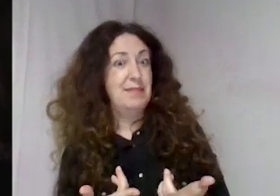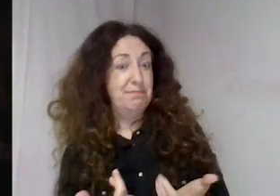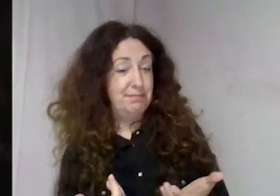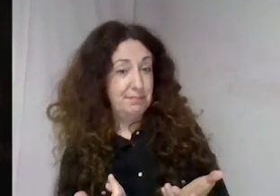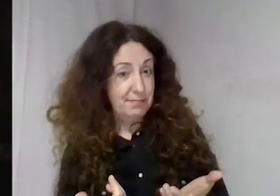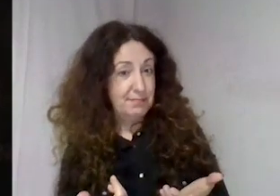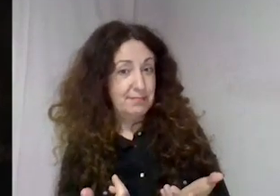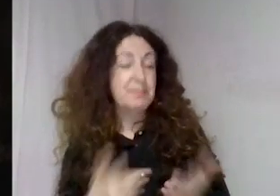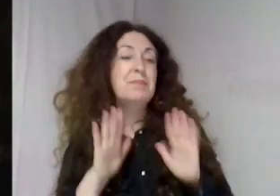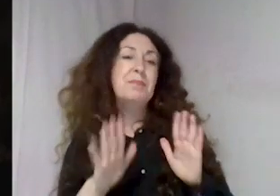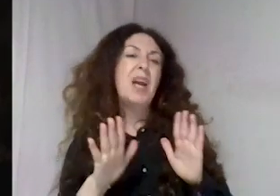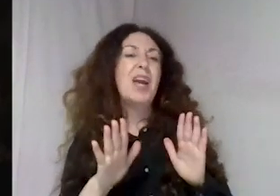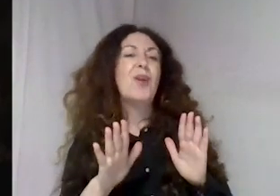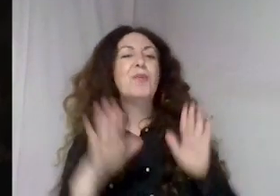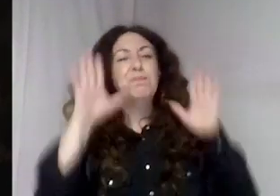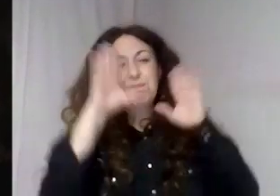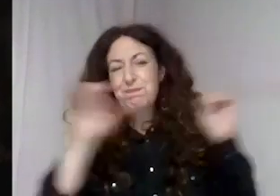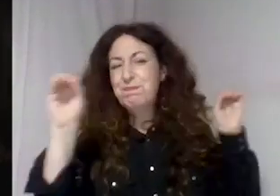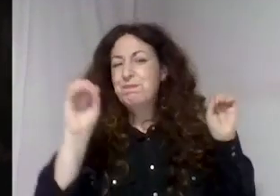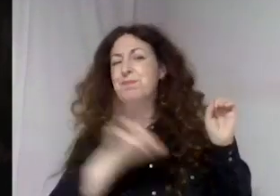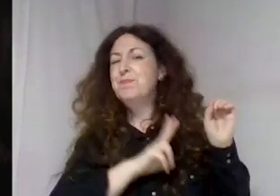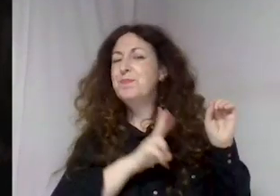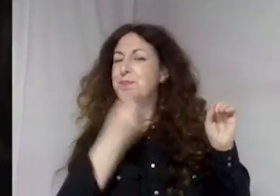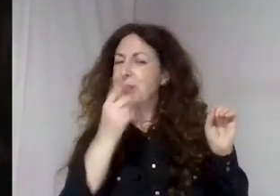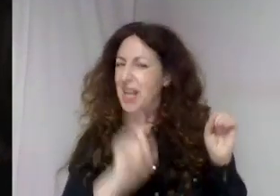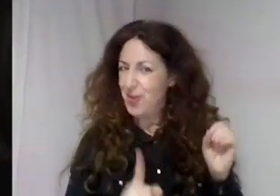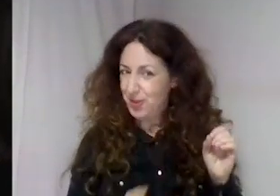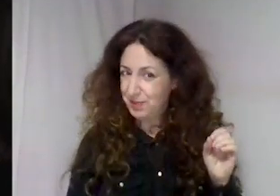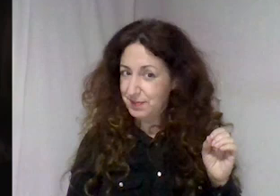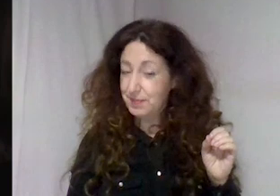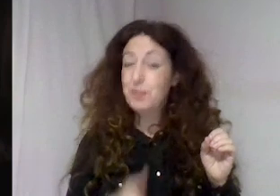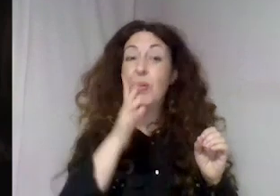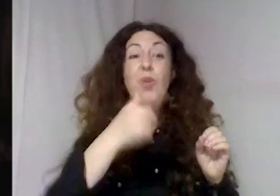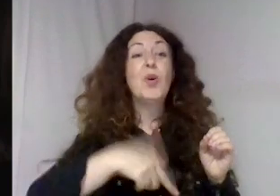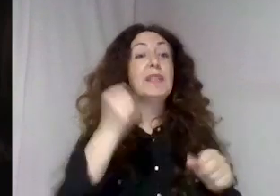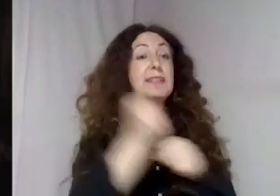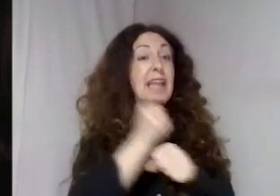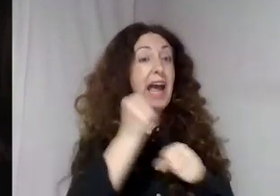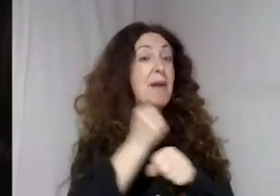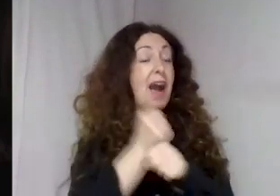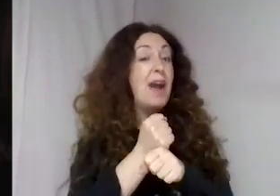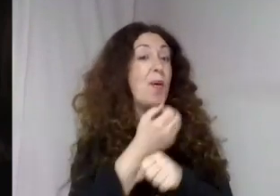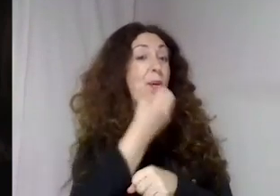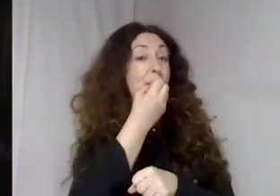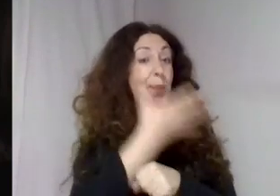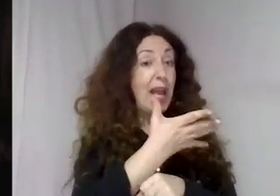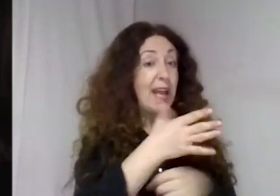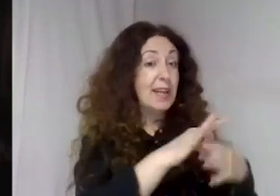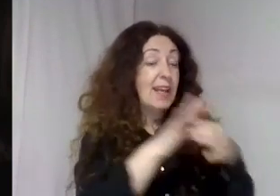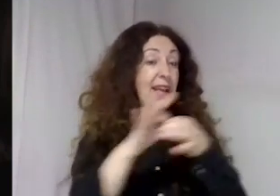es evidente que legitima el título. Porque la belleza del mal, ¿por qué no trabajamos la fealdad del